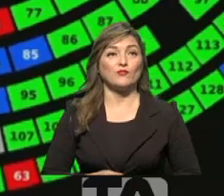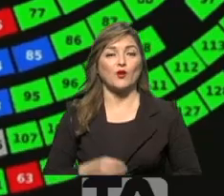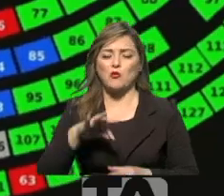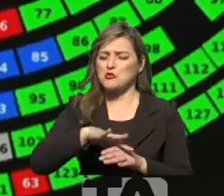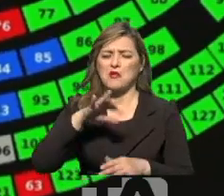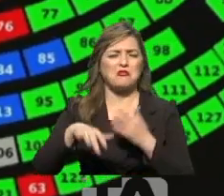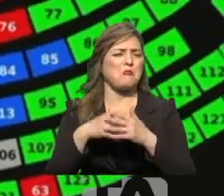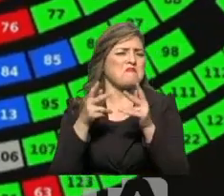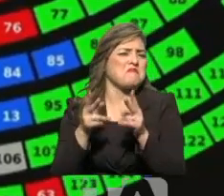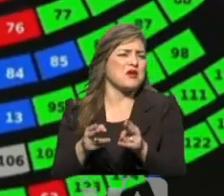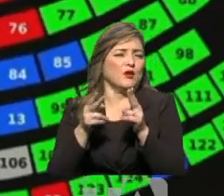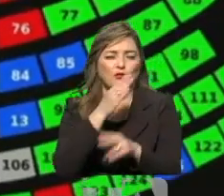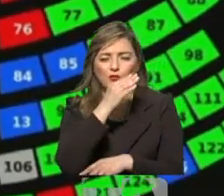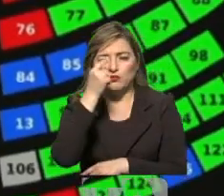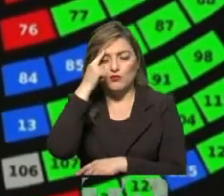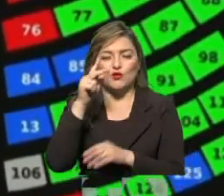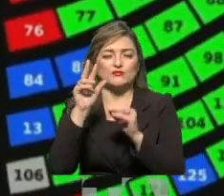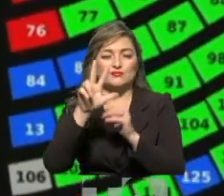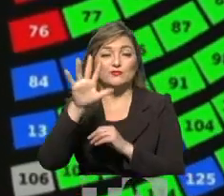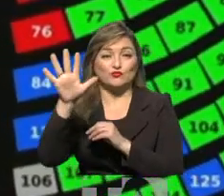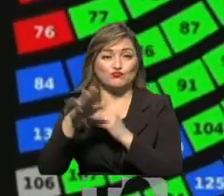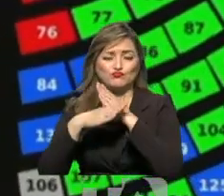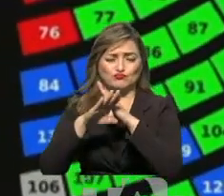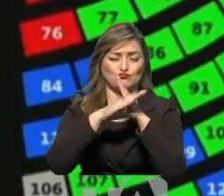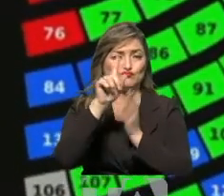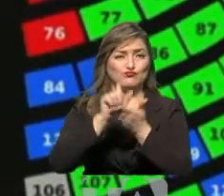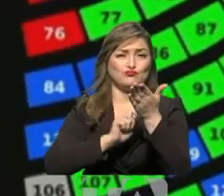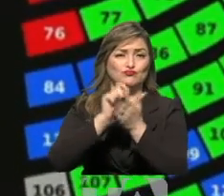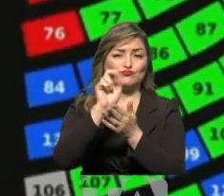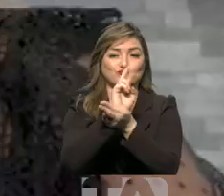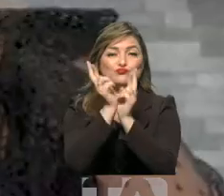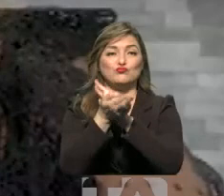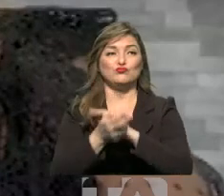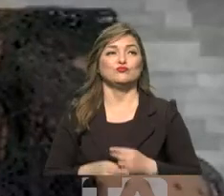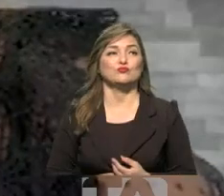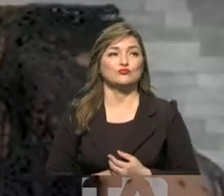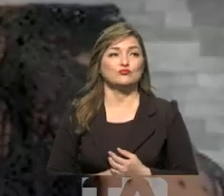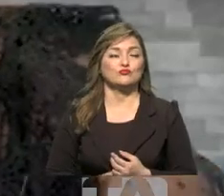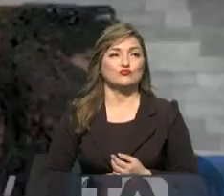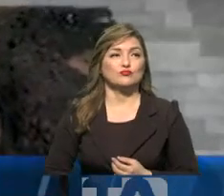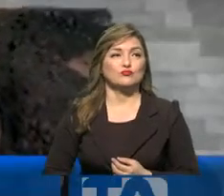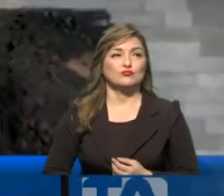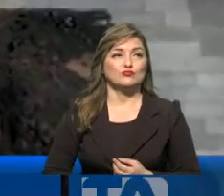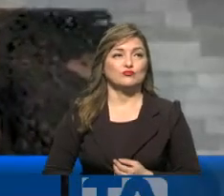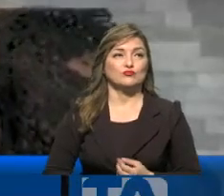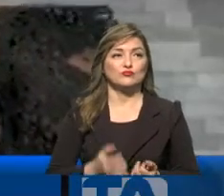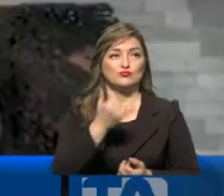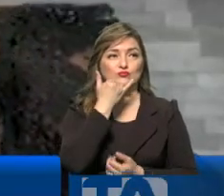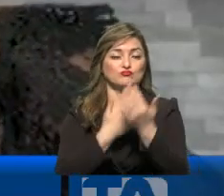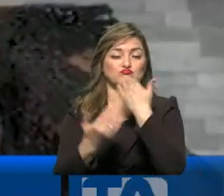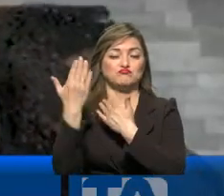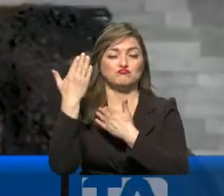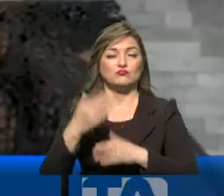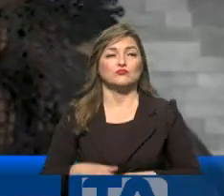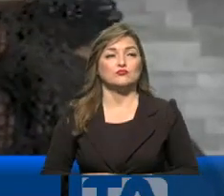las votaciones. El correísmo y el morenismo bloquearon la aprobación de estas reformas. Me parece que es un error histórico